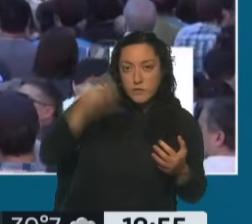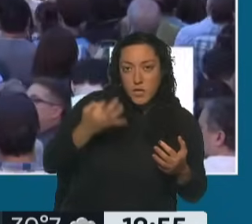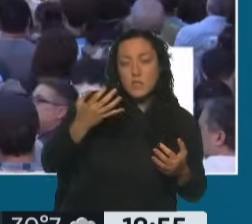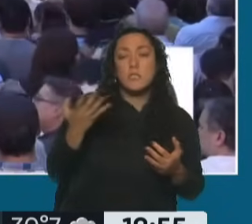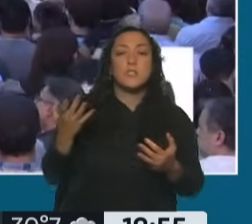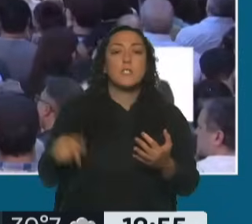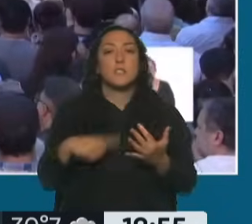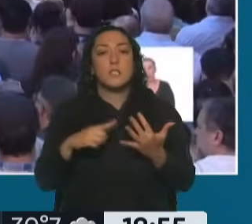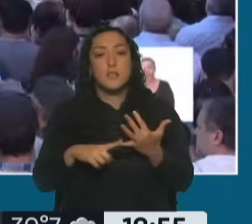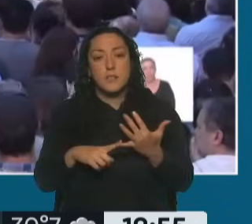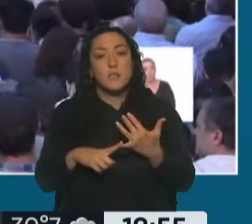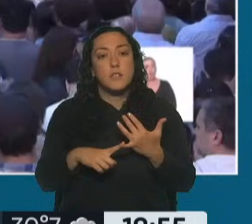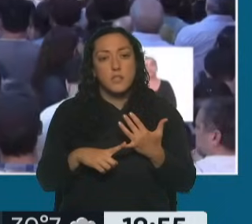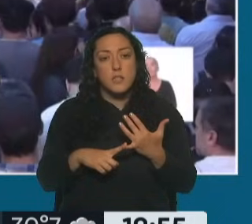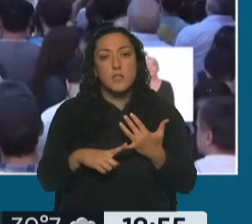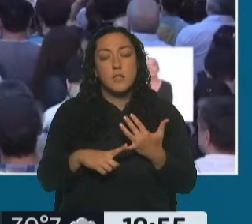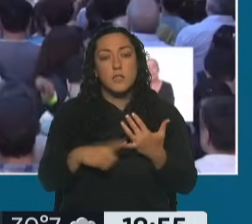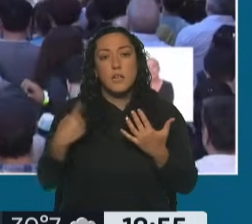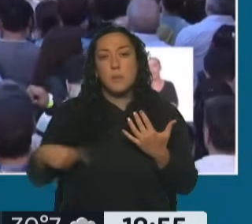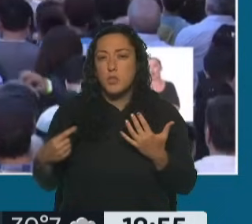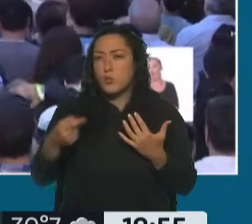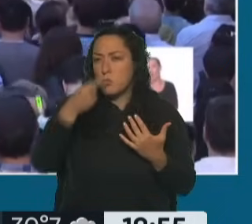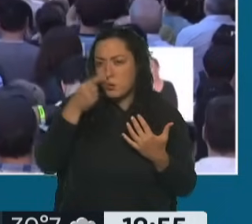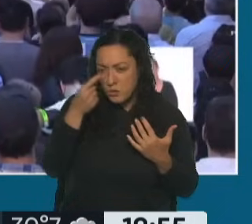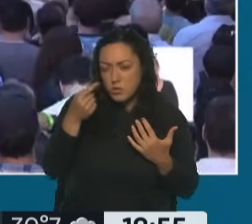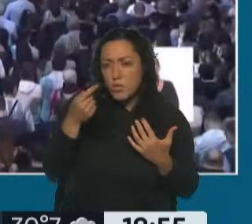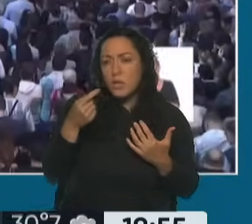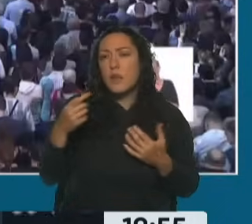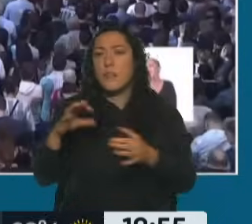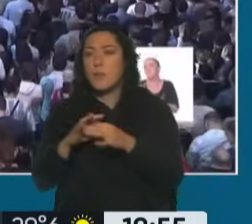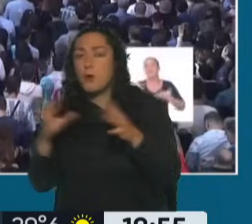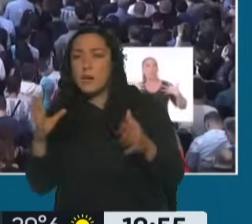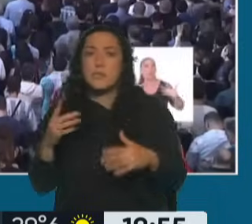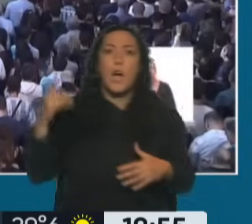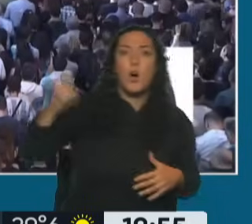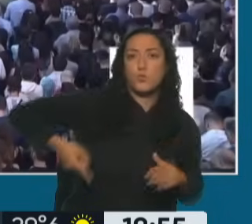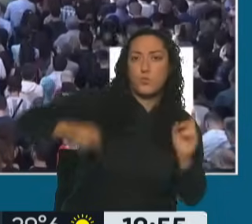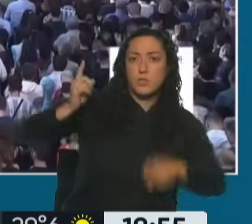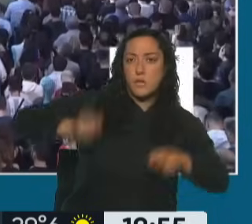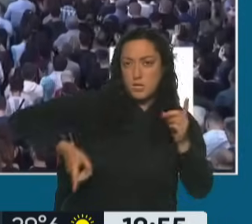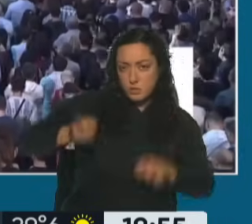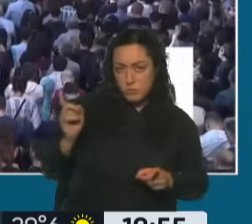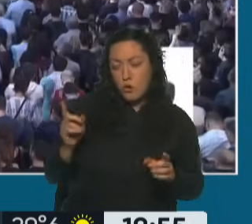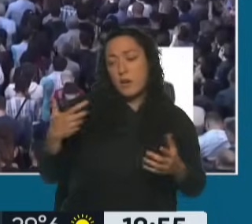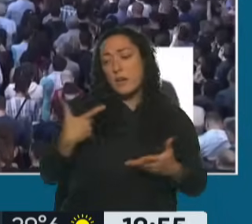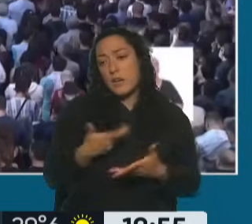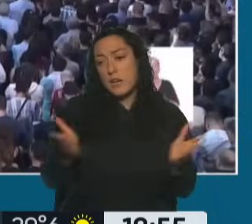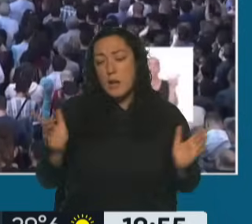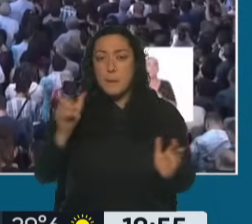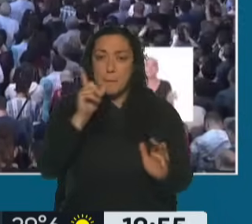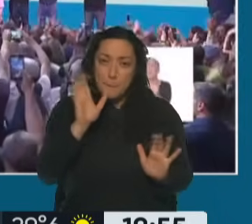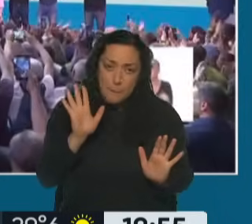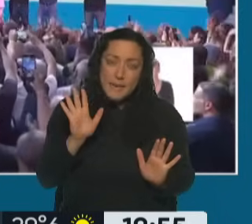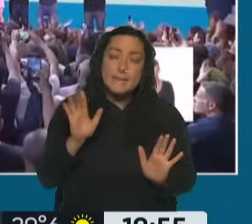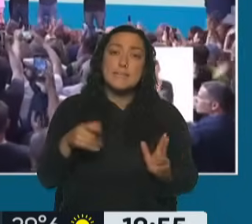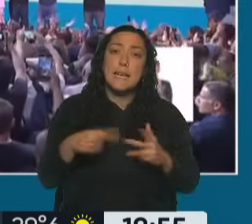y finalmente un elemento más muy curioso, que es democracia-autoritarismo, que en general pareciera que es un